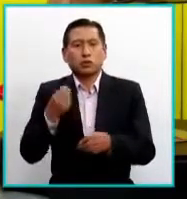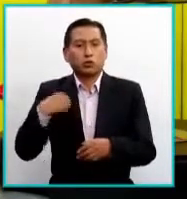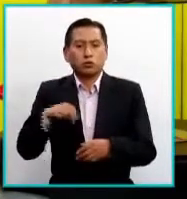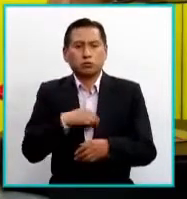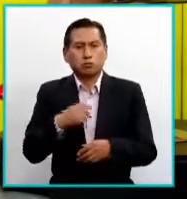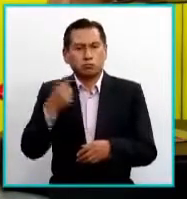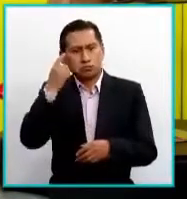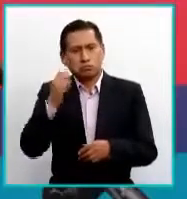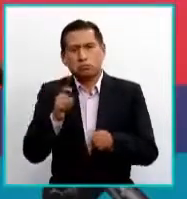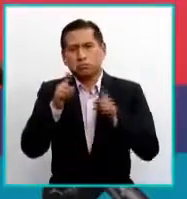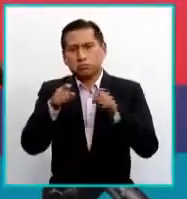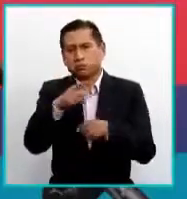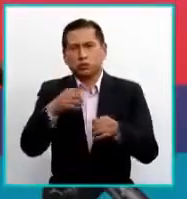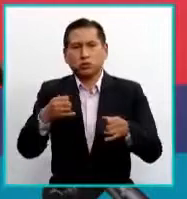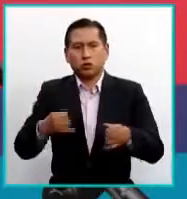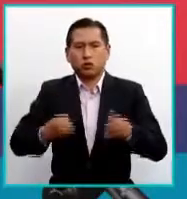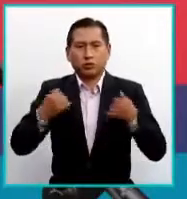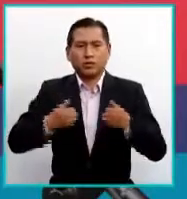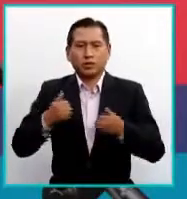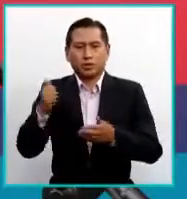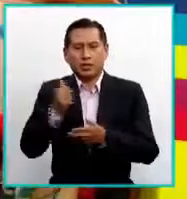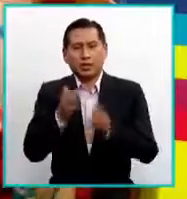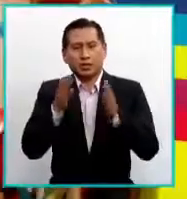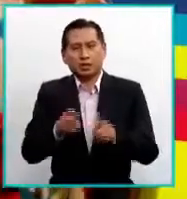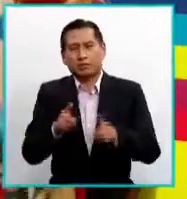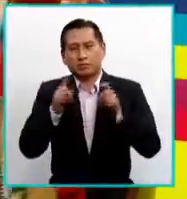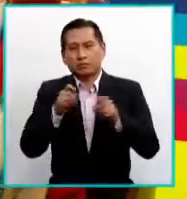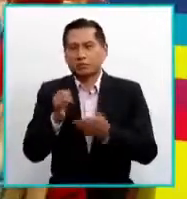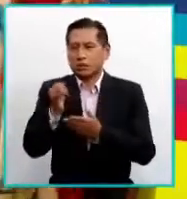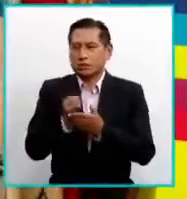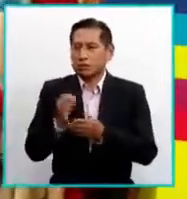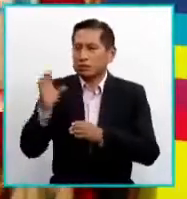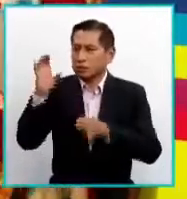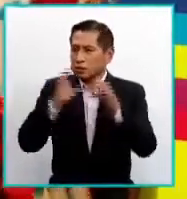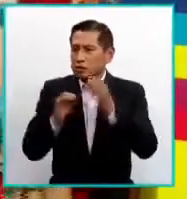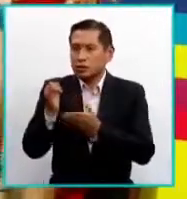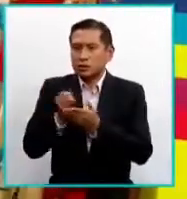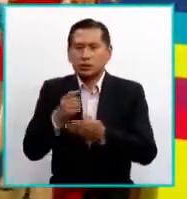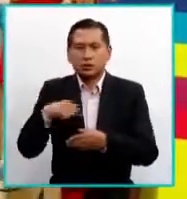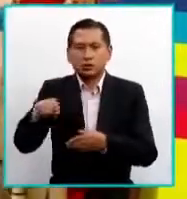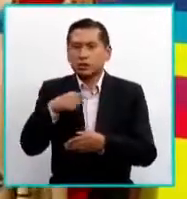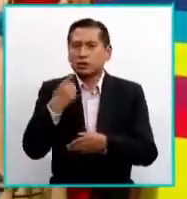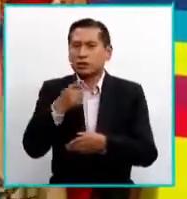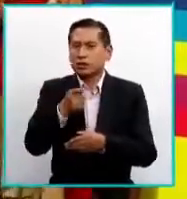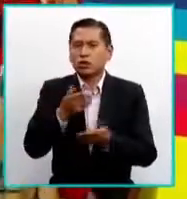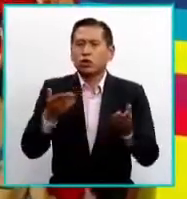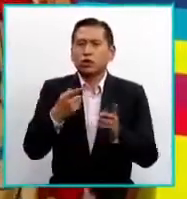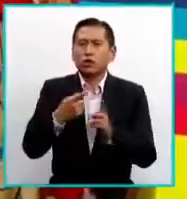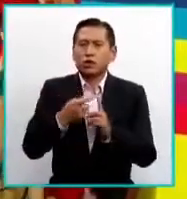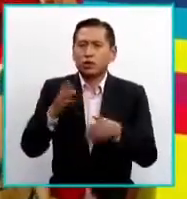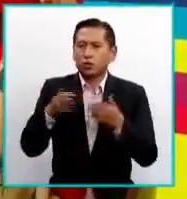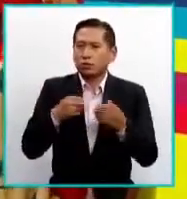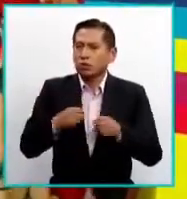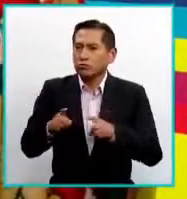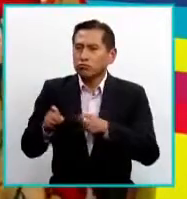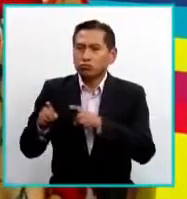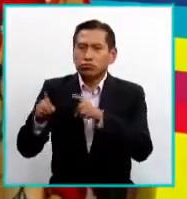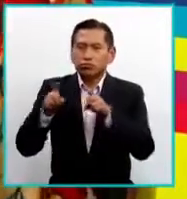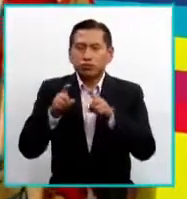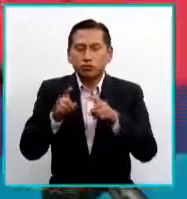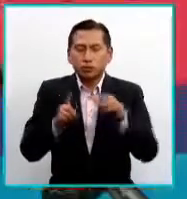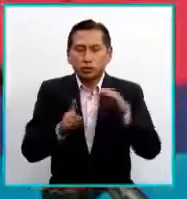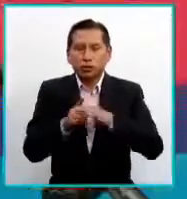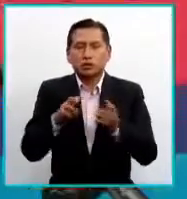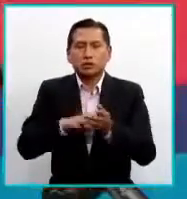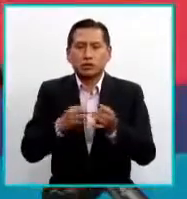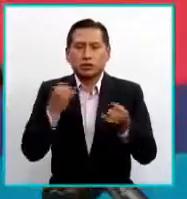a googlear a los jóvenes artistas, a buscar en redes sociales, en internet, quiénes son, qué es lo que hacen, de dónde vienen. En muchos casos nos aparece